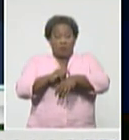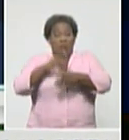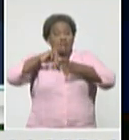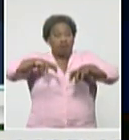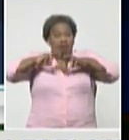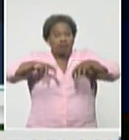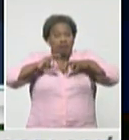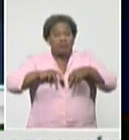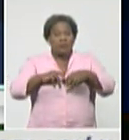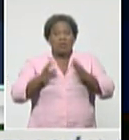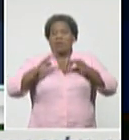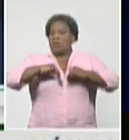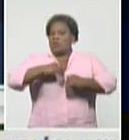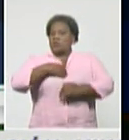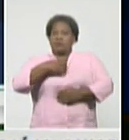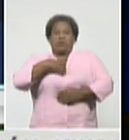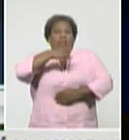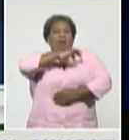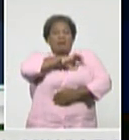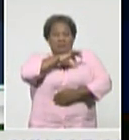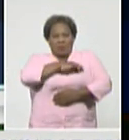tenían síntomas de la enfermedad.